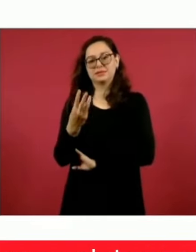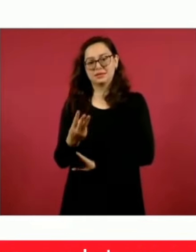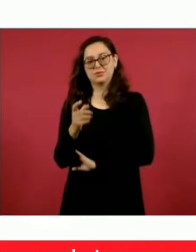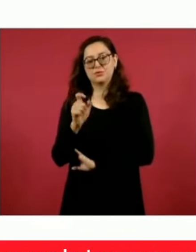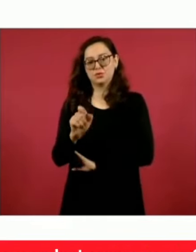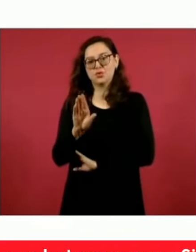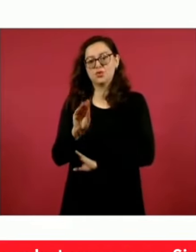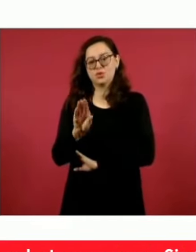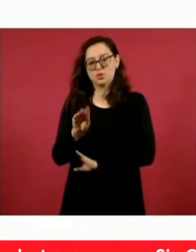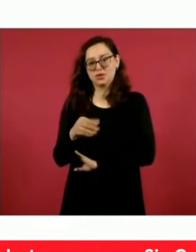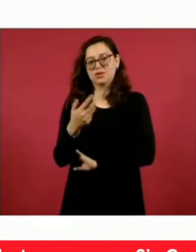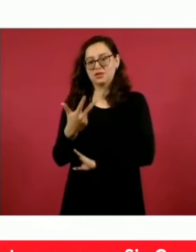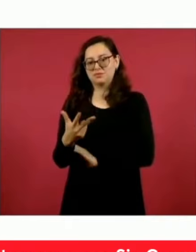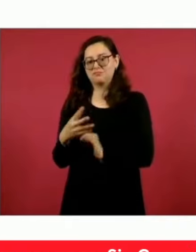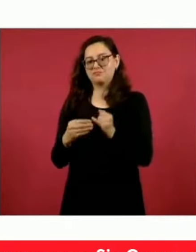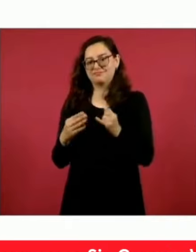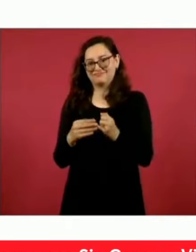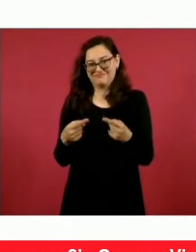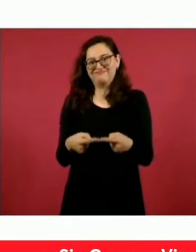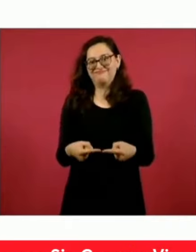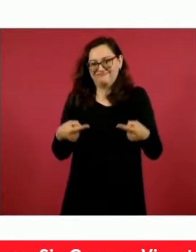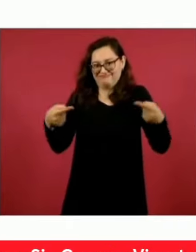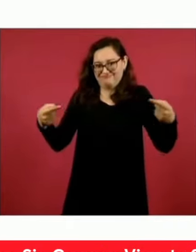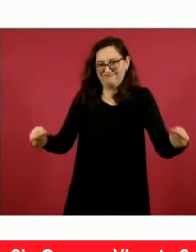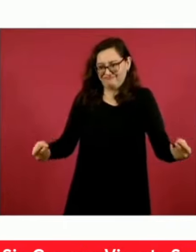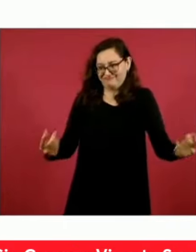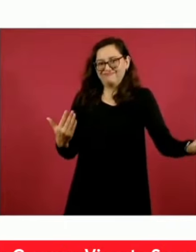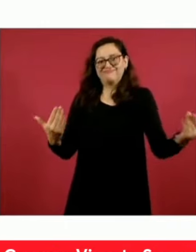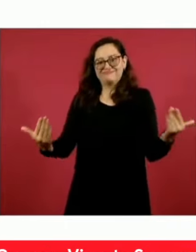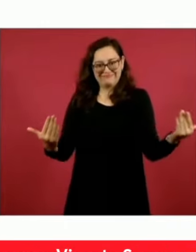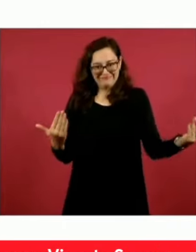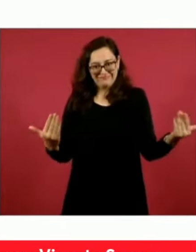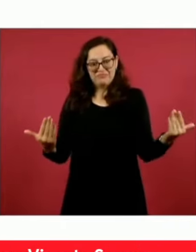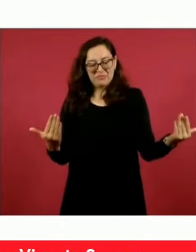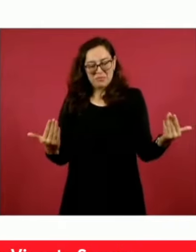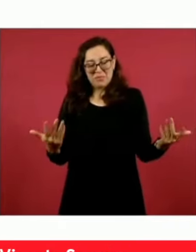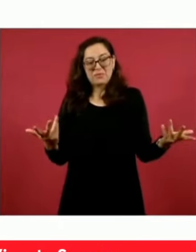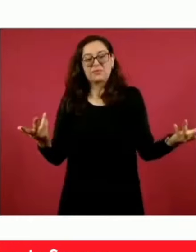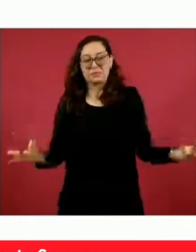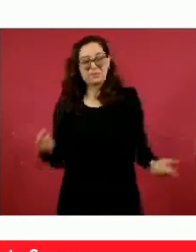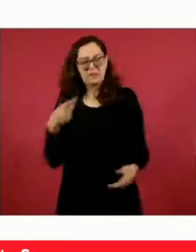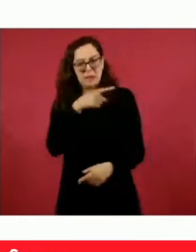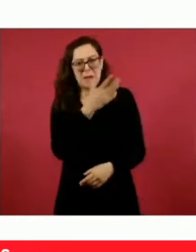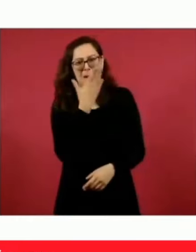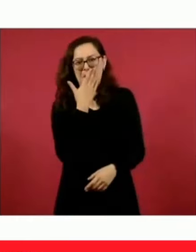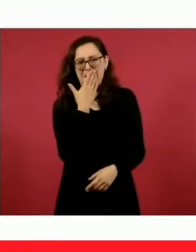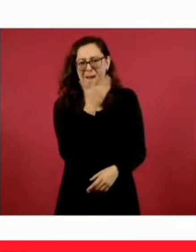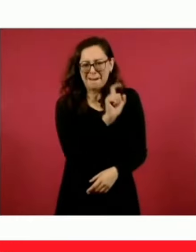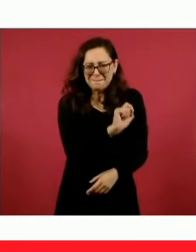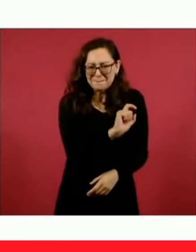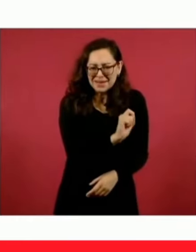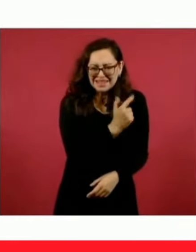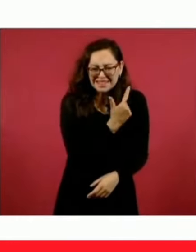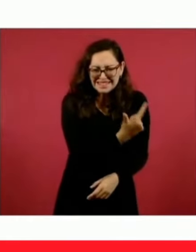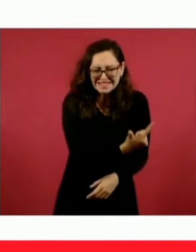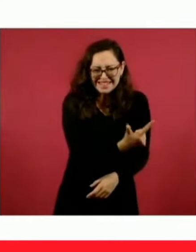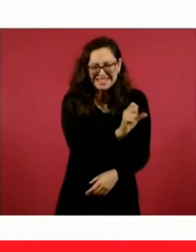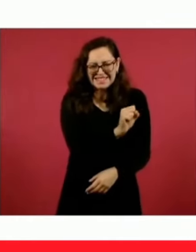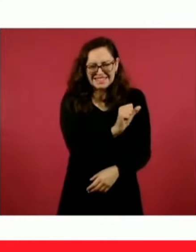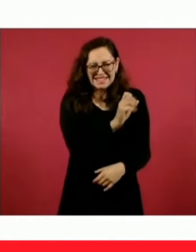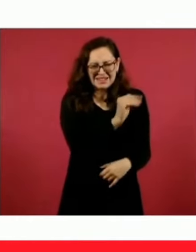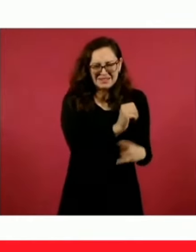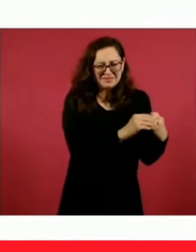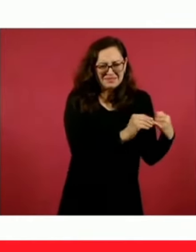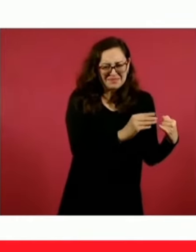p98 como vemos ese contraste respecto al precio anterior allá en Empalme Sonora 27 pes con 69 cavos